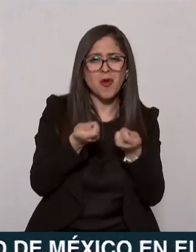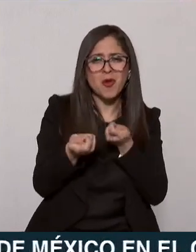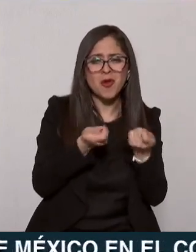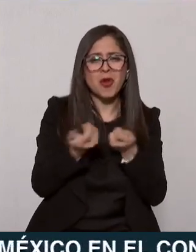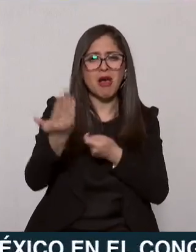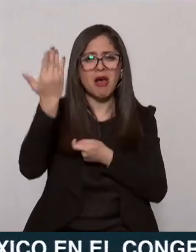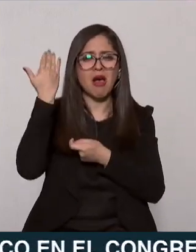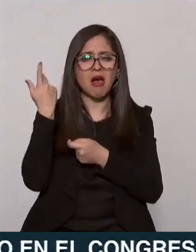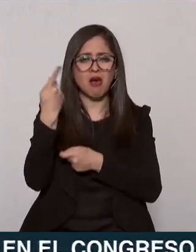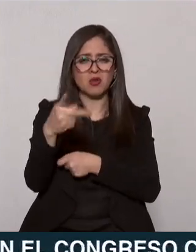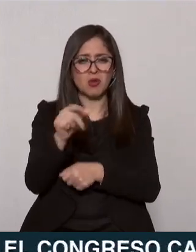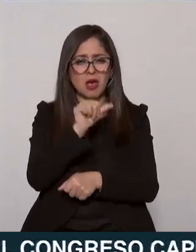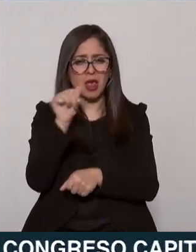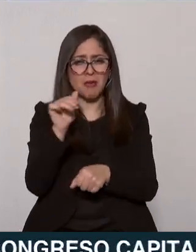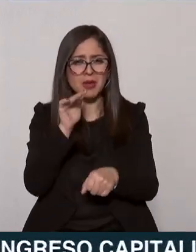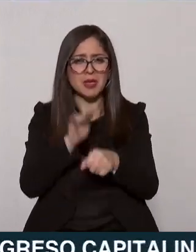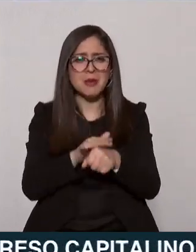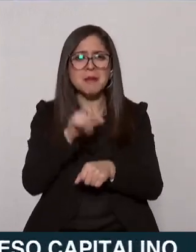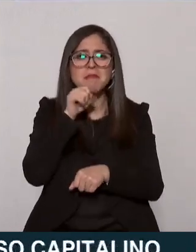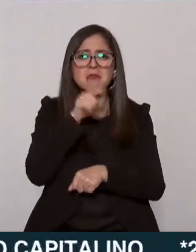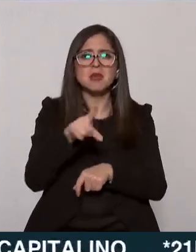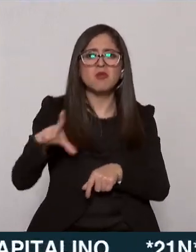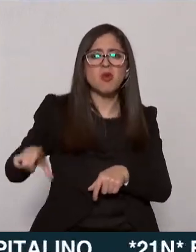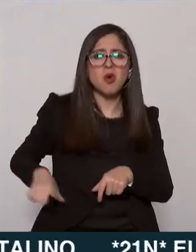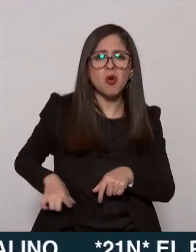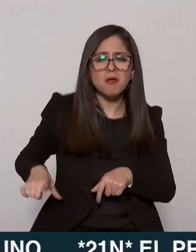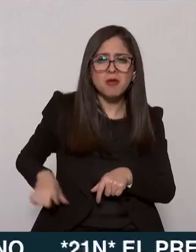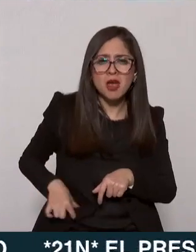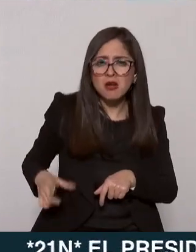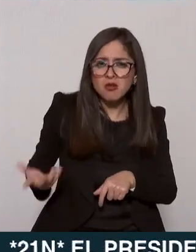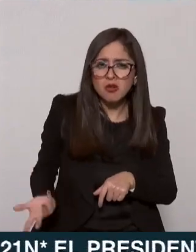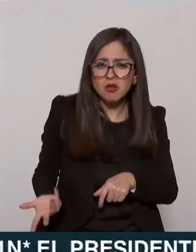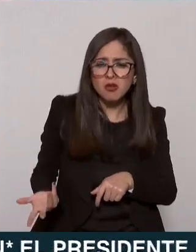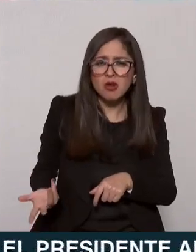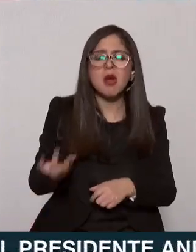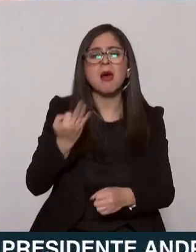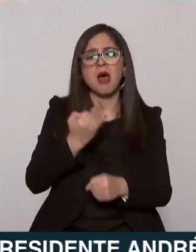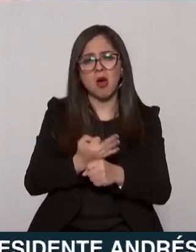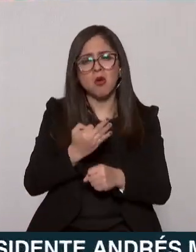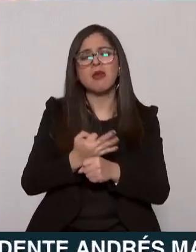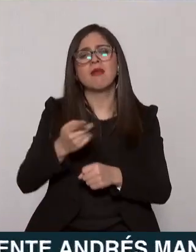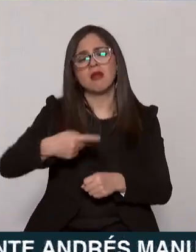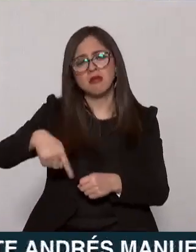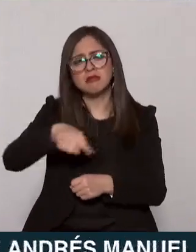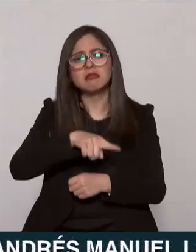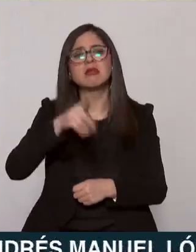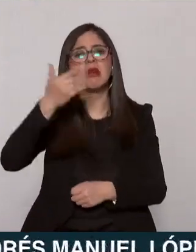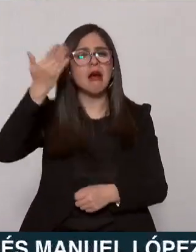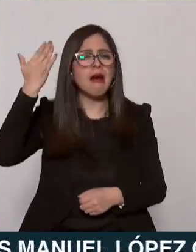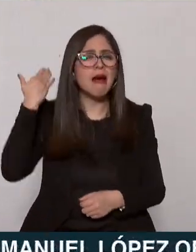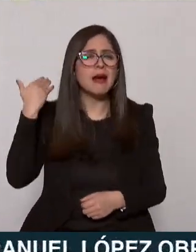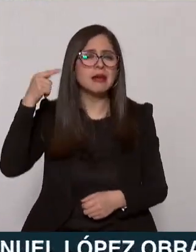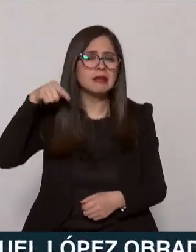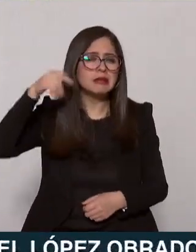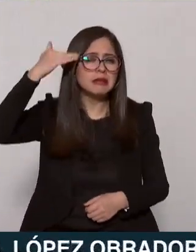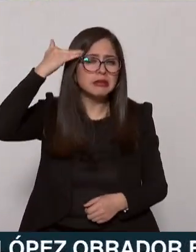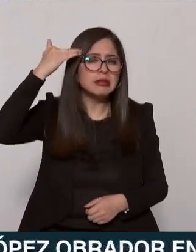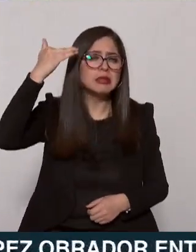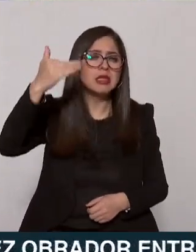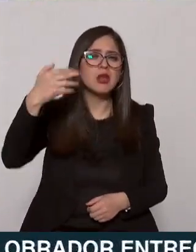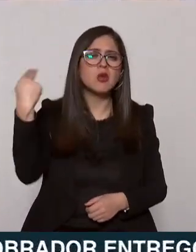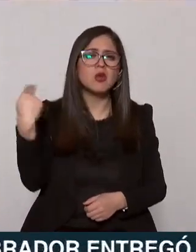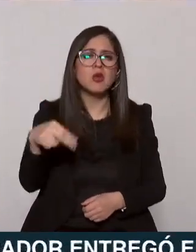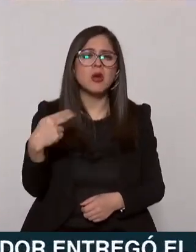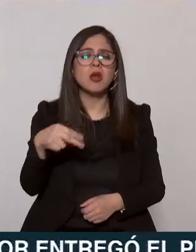operadores administrativos y de gobierno, y en este caso pues el entonces, o en aquel entonces